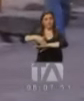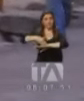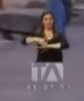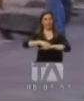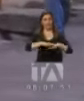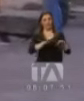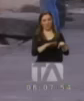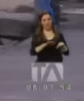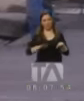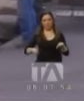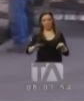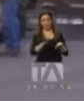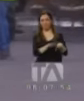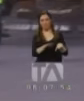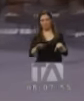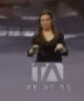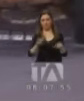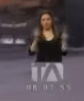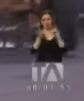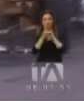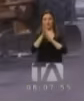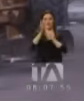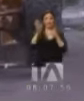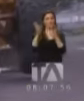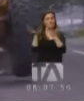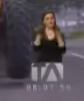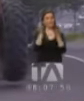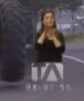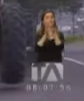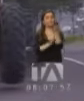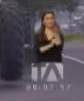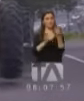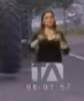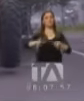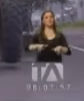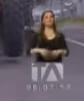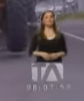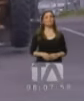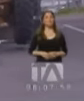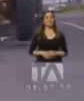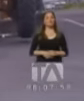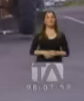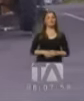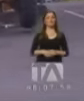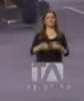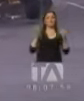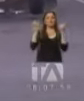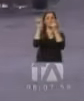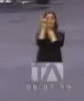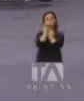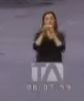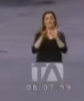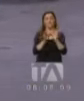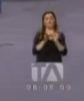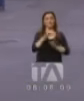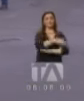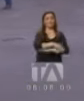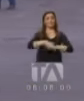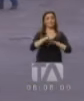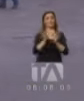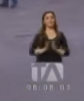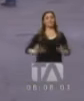pavimentando y repavimentando, y eso ha cambiado la imagen. Les han dicho que es parte del proyecto. Es parte del proyecto de Metro Cables que se encuentra el arreglo de las vías, de las